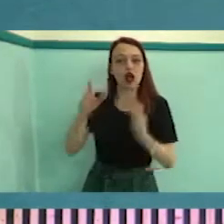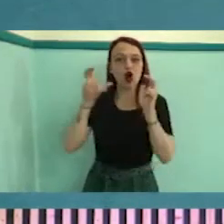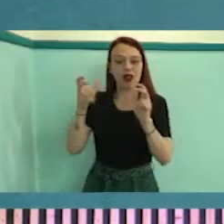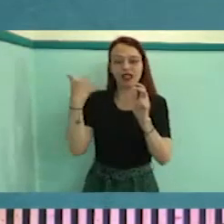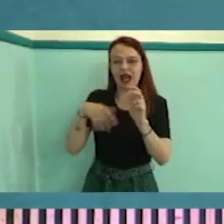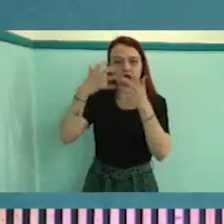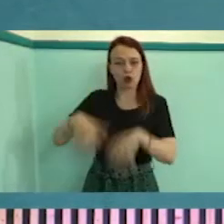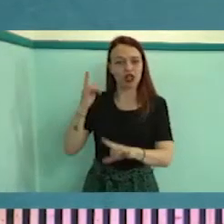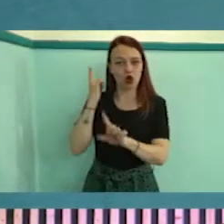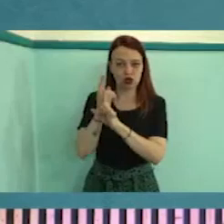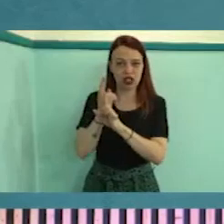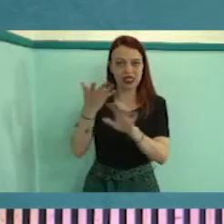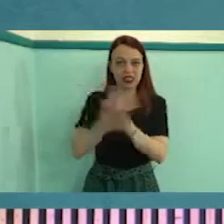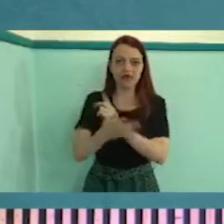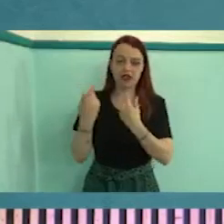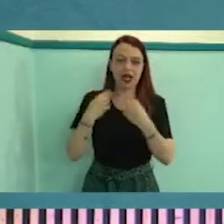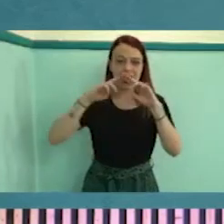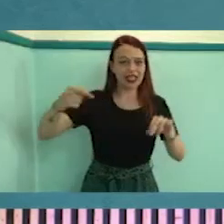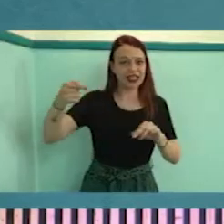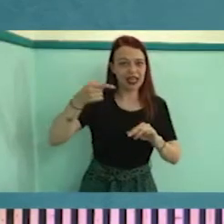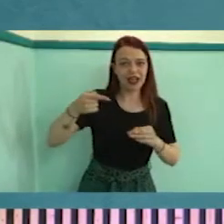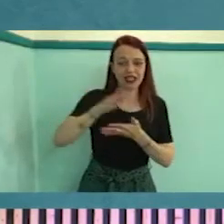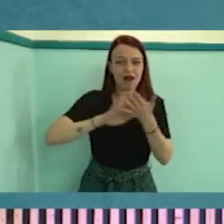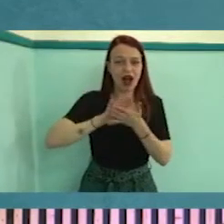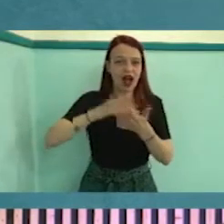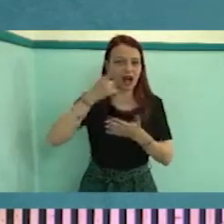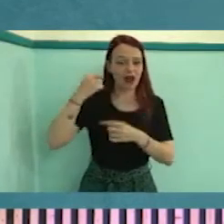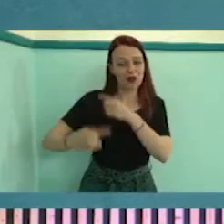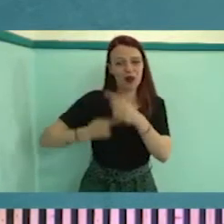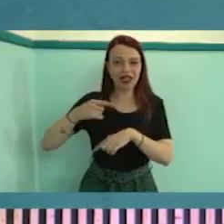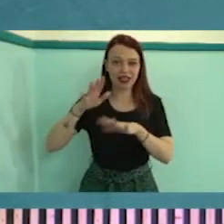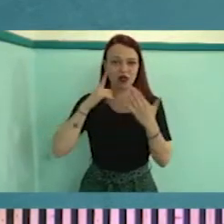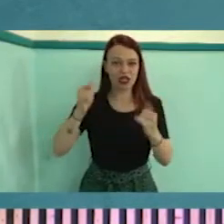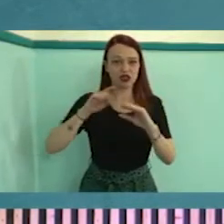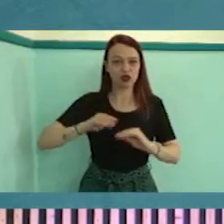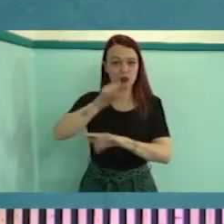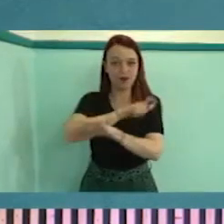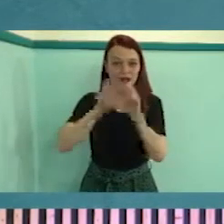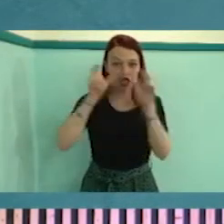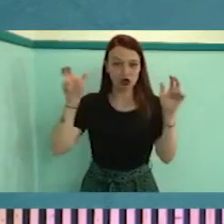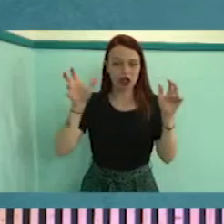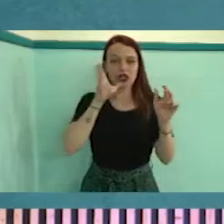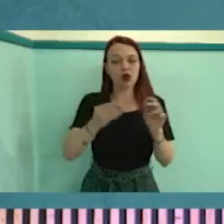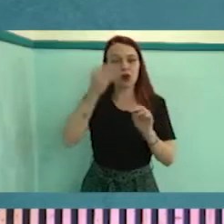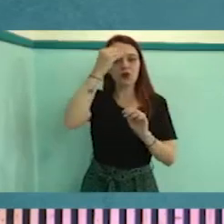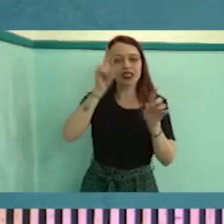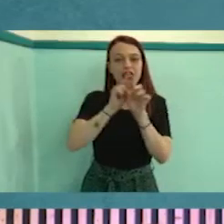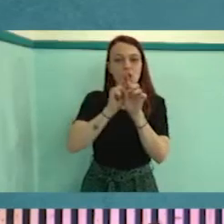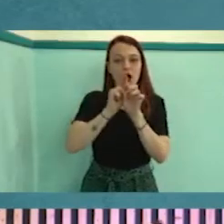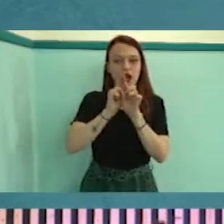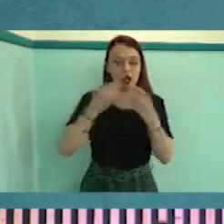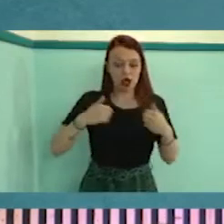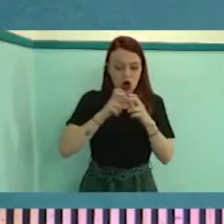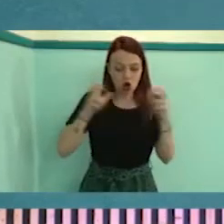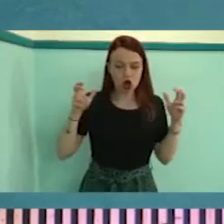por un lado está sedimentada sobre prejuicios sobre los hábitos costumbres y salud de las personas gordas que se nutren de la creencia de que el cuerpo gordo responde a una